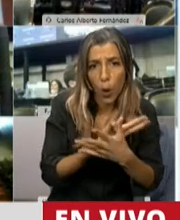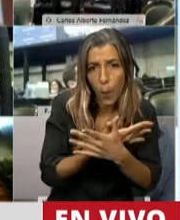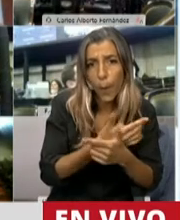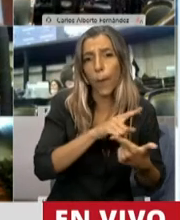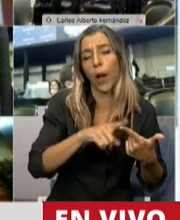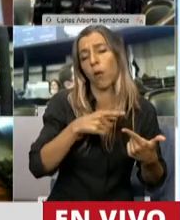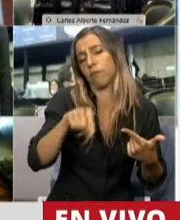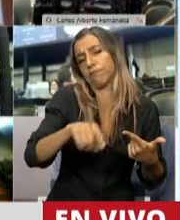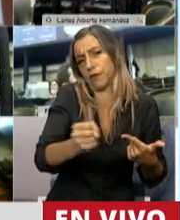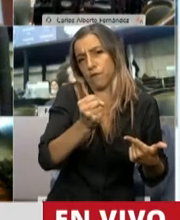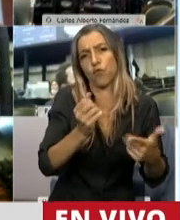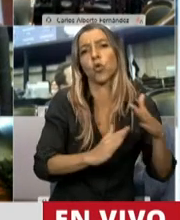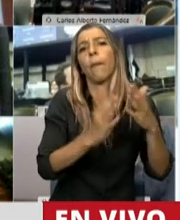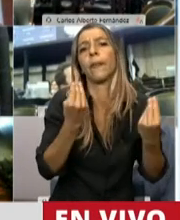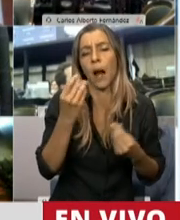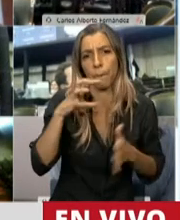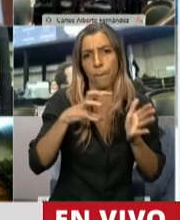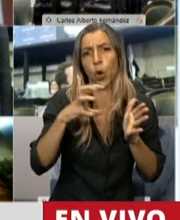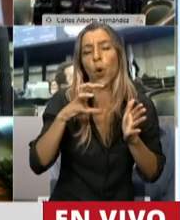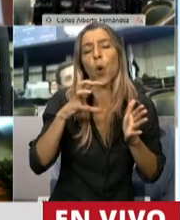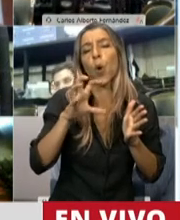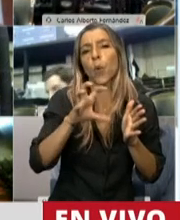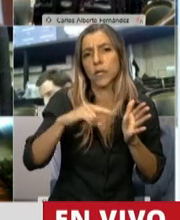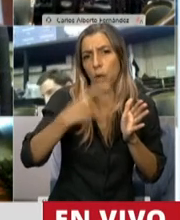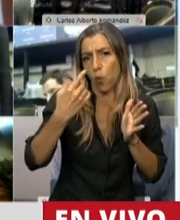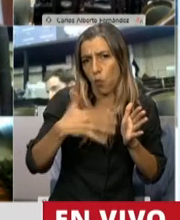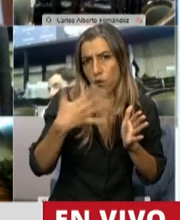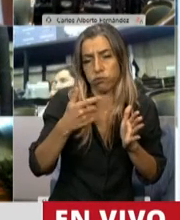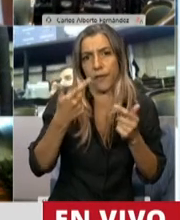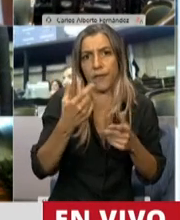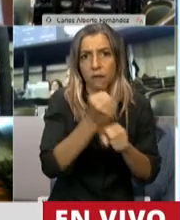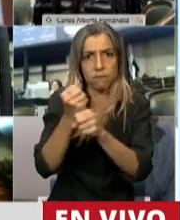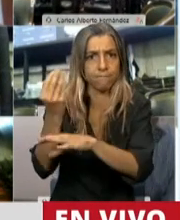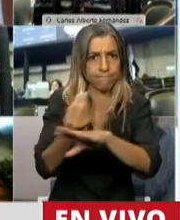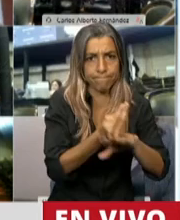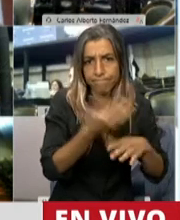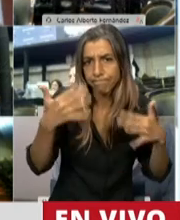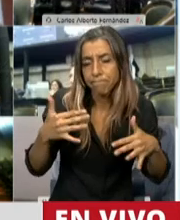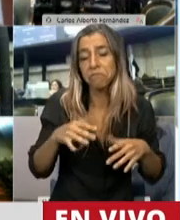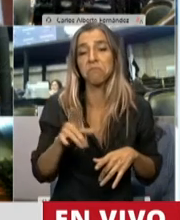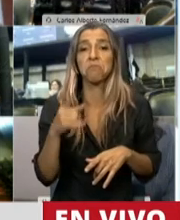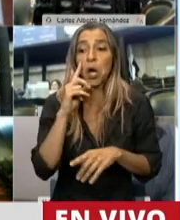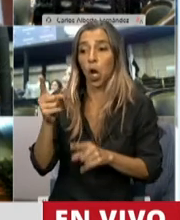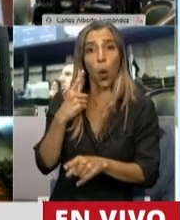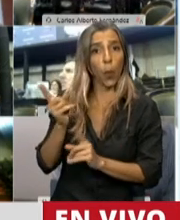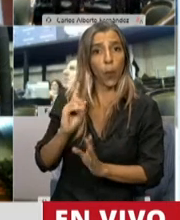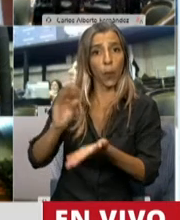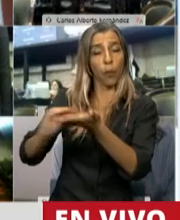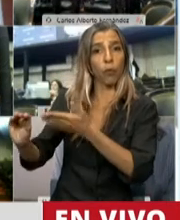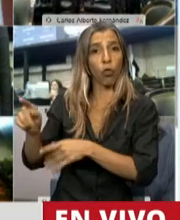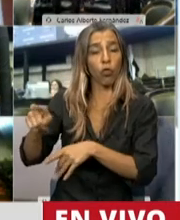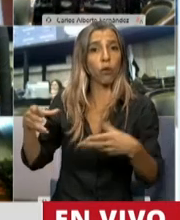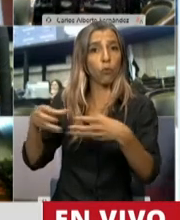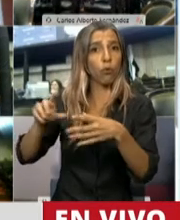un desarrollo importante, fuentes de trabajo. Y no vemos a la gente del frente de todos, a los diputados, tratando estos